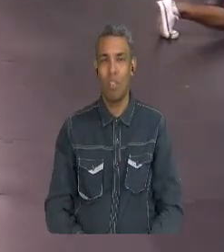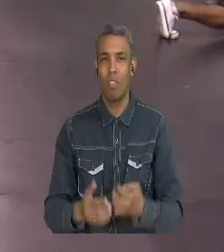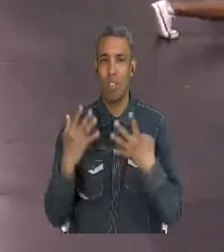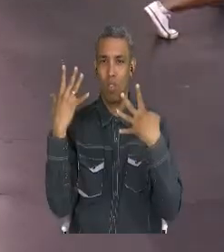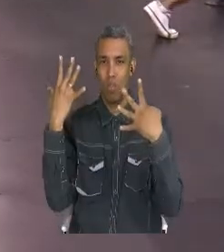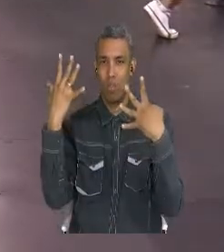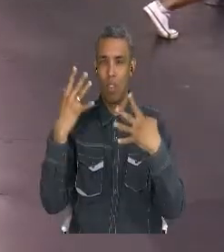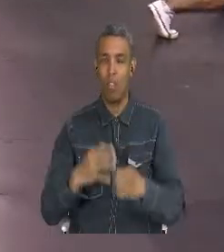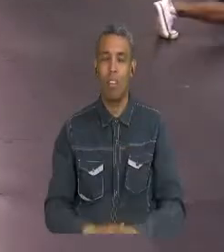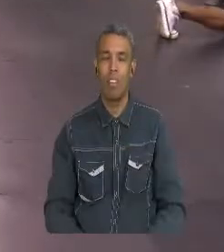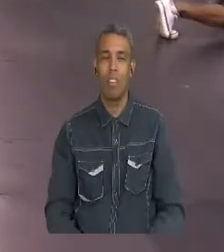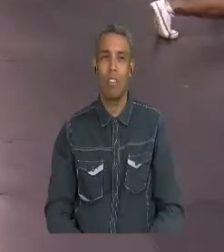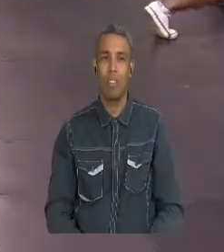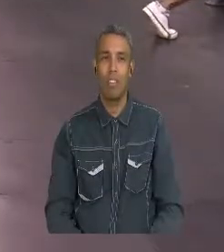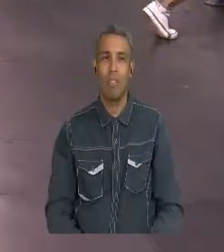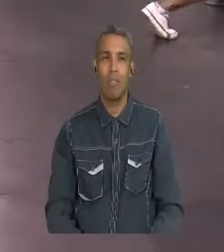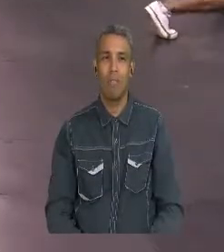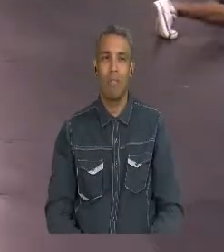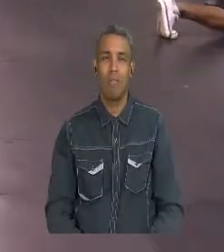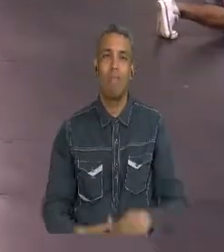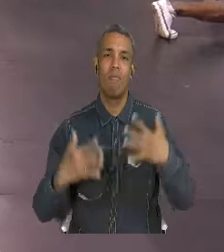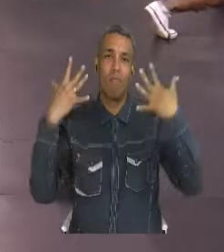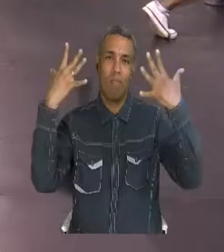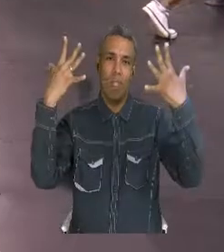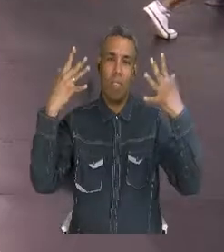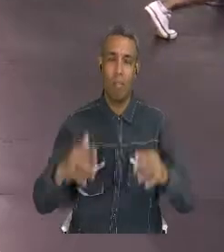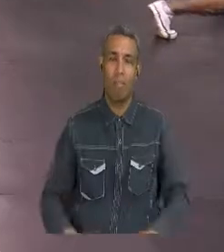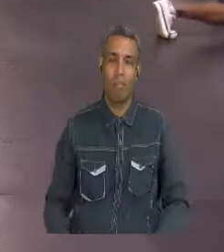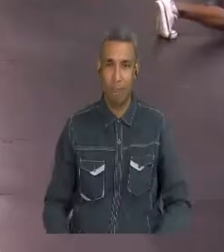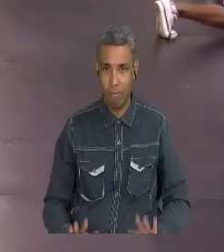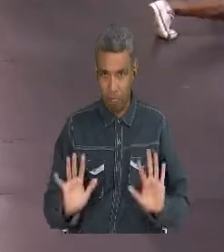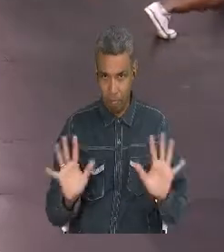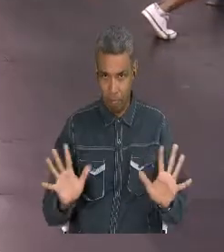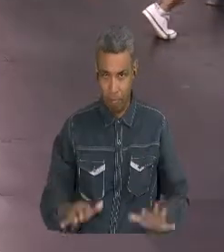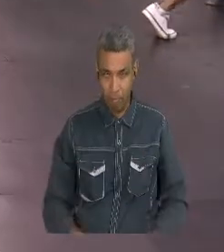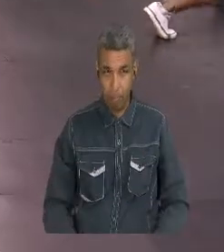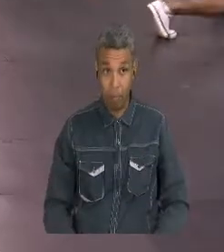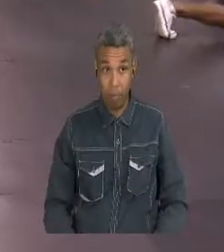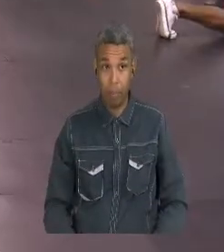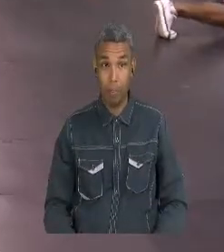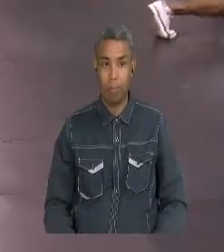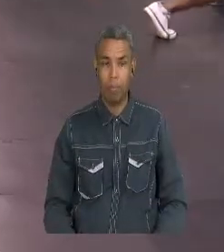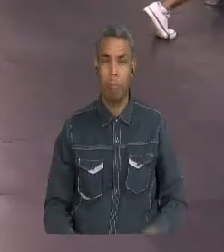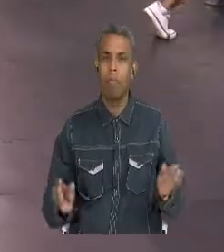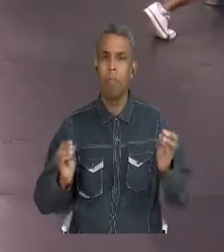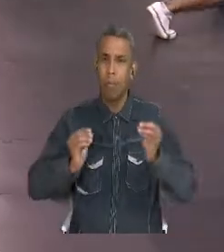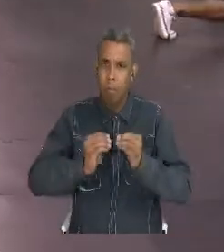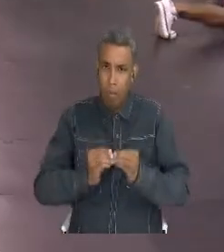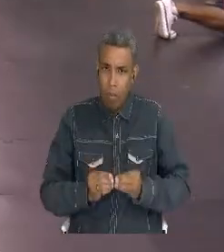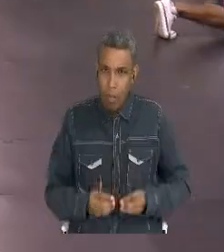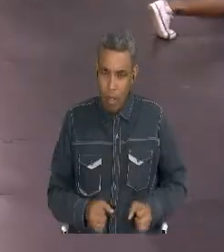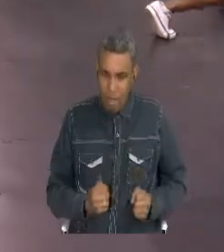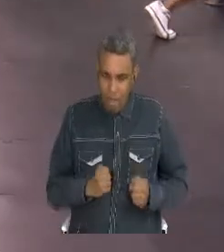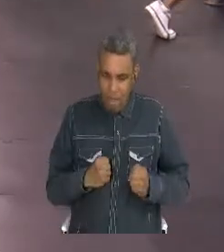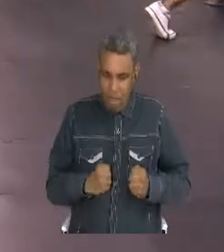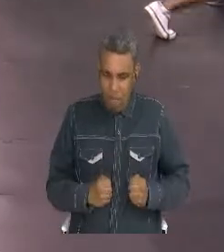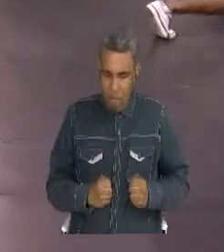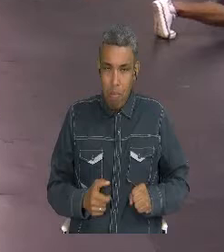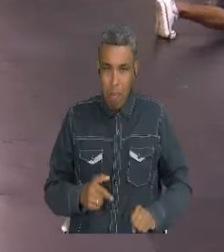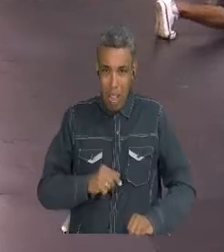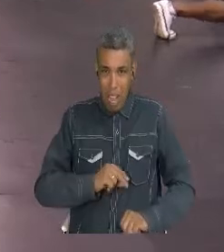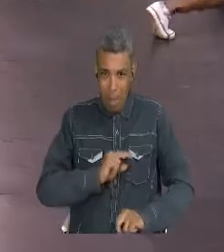9 y 10. Como factor, vamos a agregarle un trabajo de resistencia para darle mayor capacidad y fuerza al